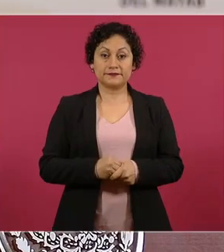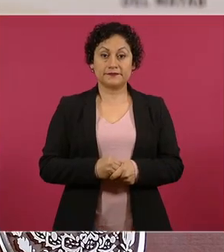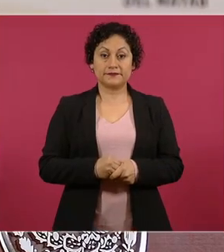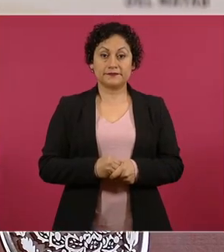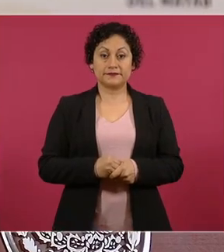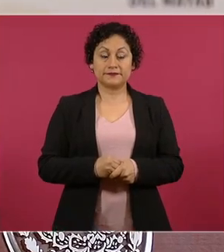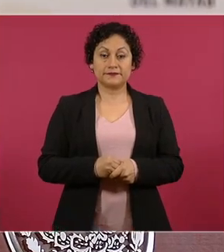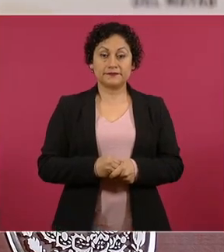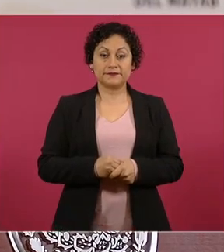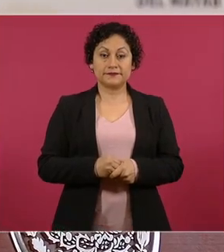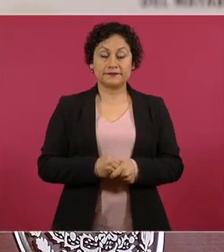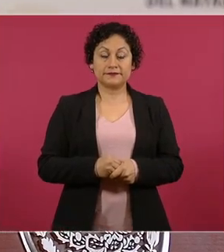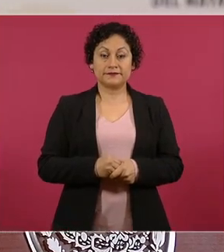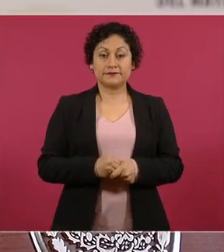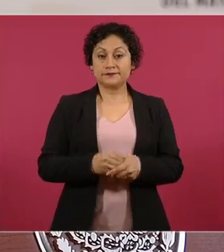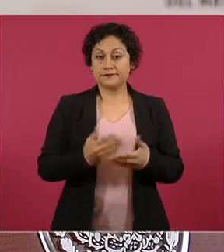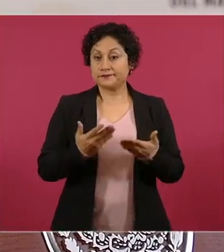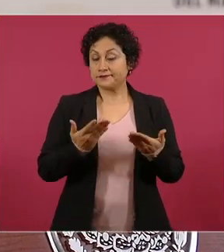reconocer